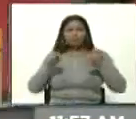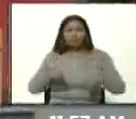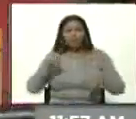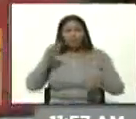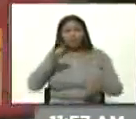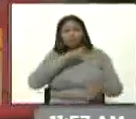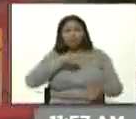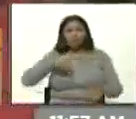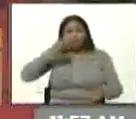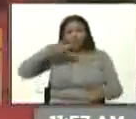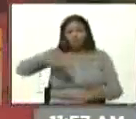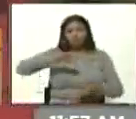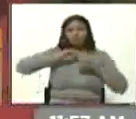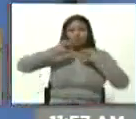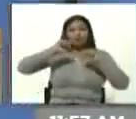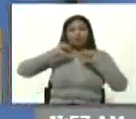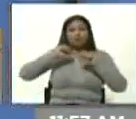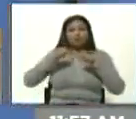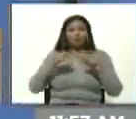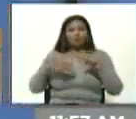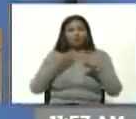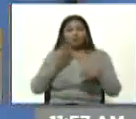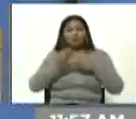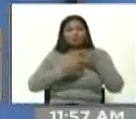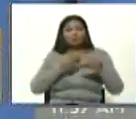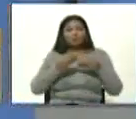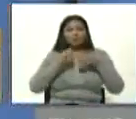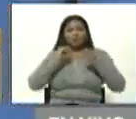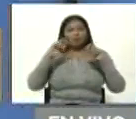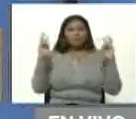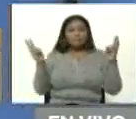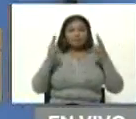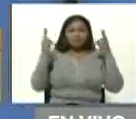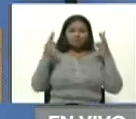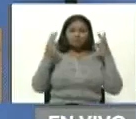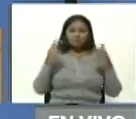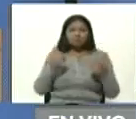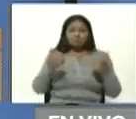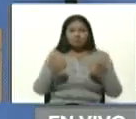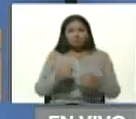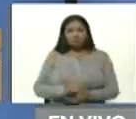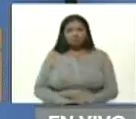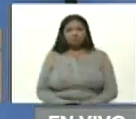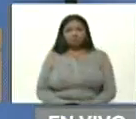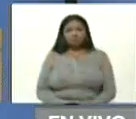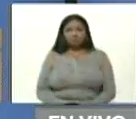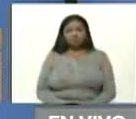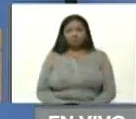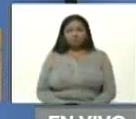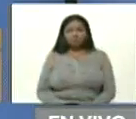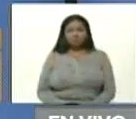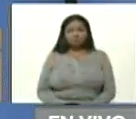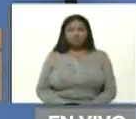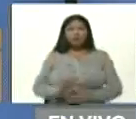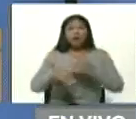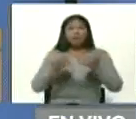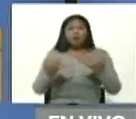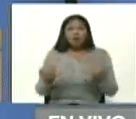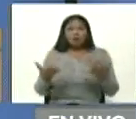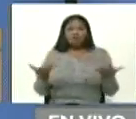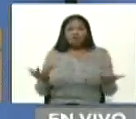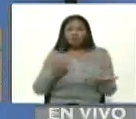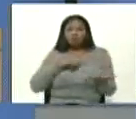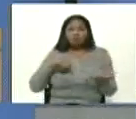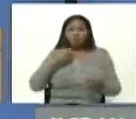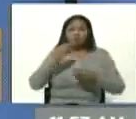pueblo gane, obtenga una sonora victoria, una sonora victoria. Y hasta ahora lo que